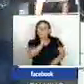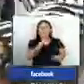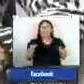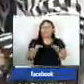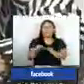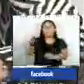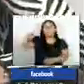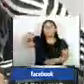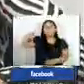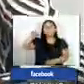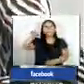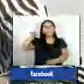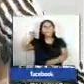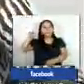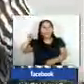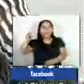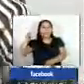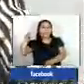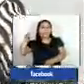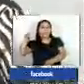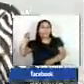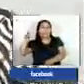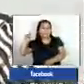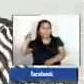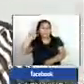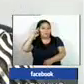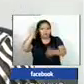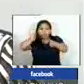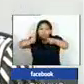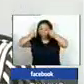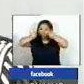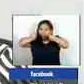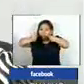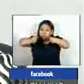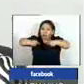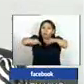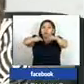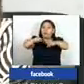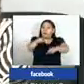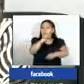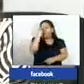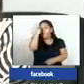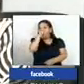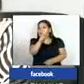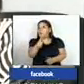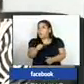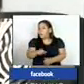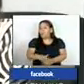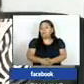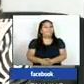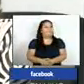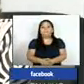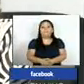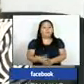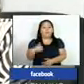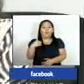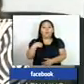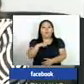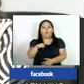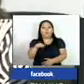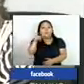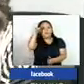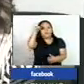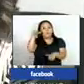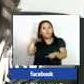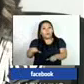como la pena de muerte. ¿Apoyaría a Dania González esta moción de algunos parlamentarios? No, en realidad no lo apoyaría. Creo que